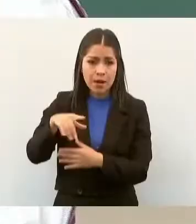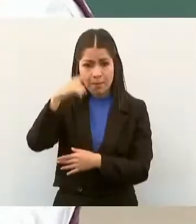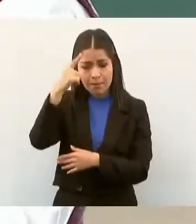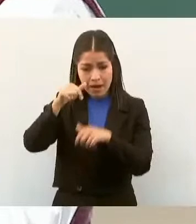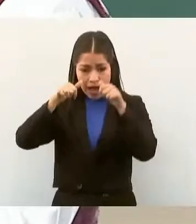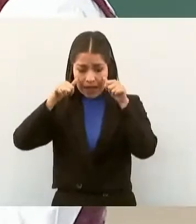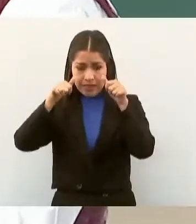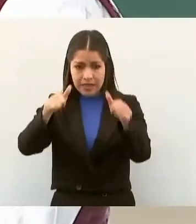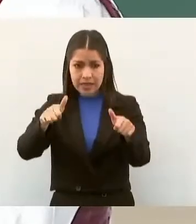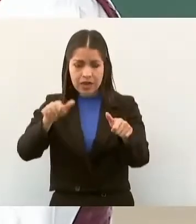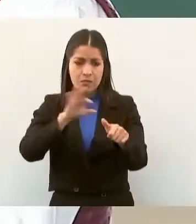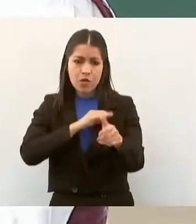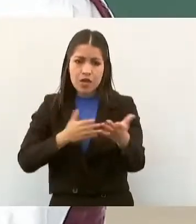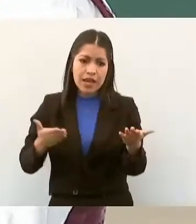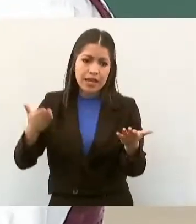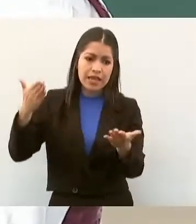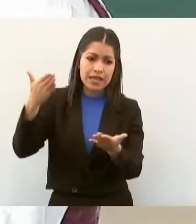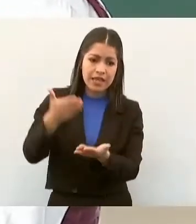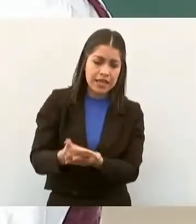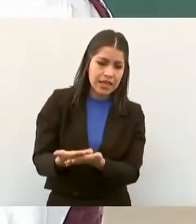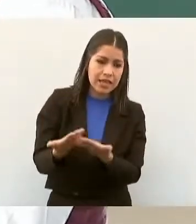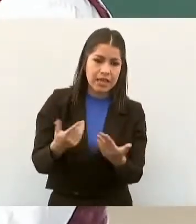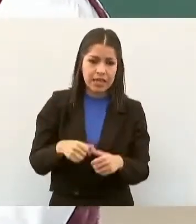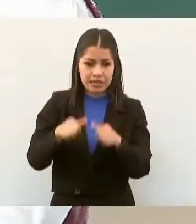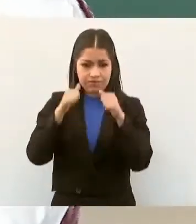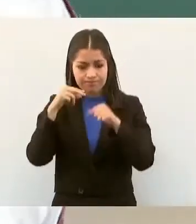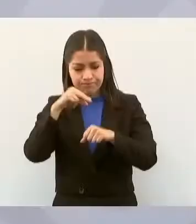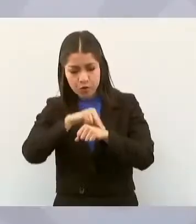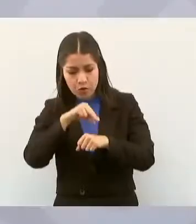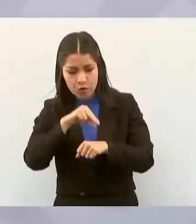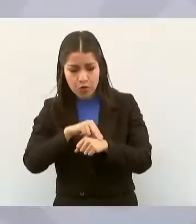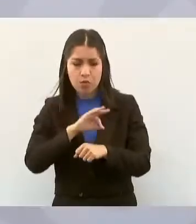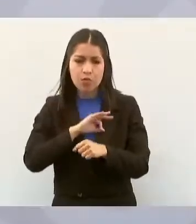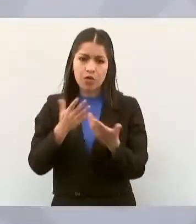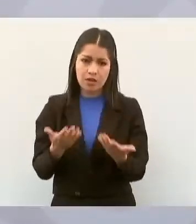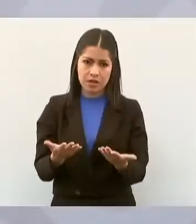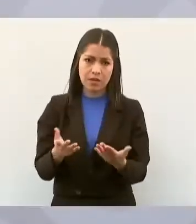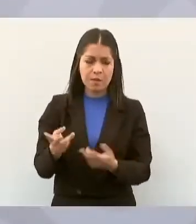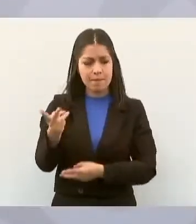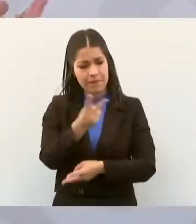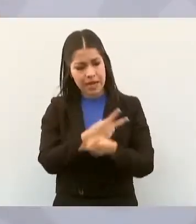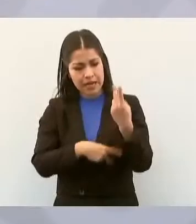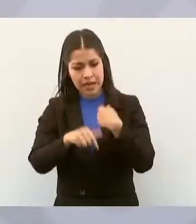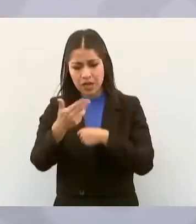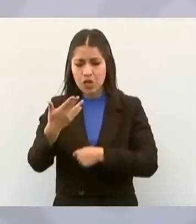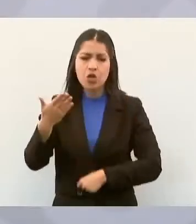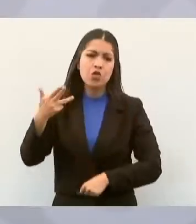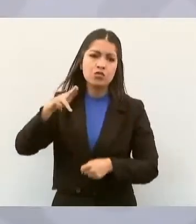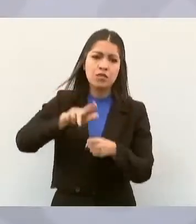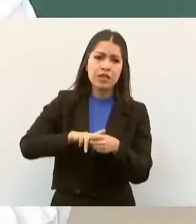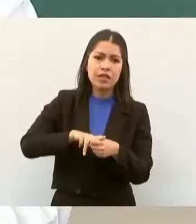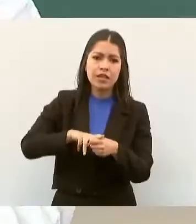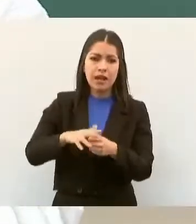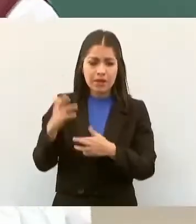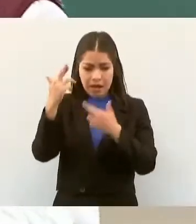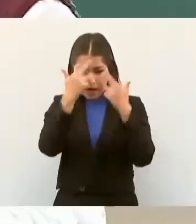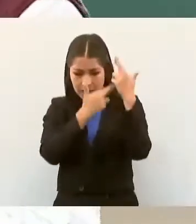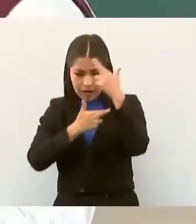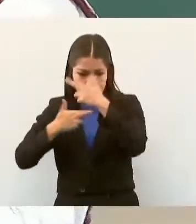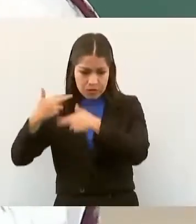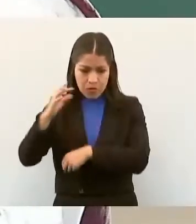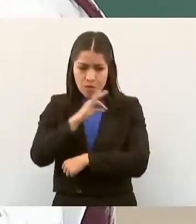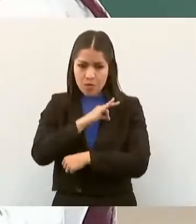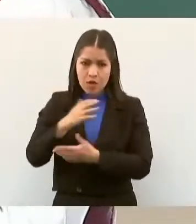su enfermedad y que no dejen de venir al hospital con los médicos, con las médicas para